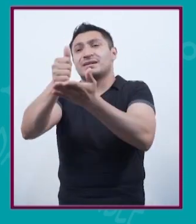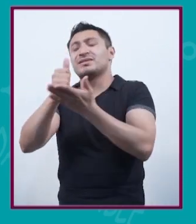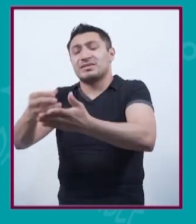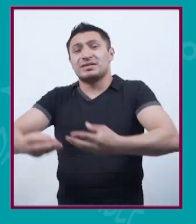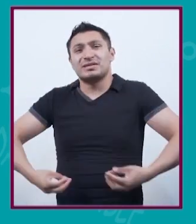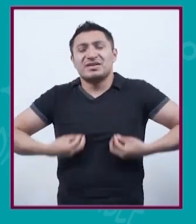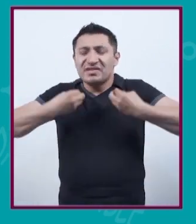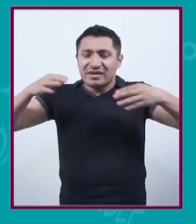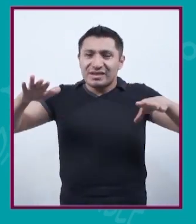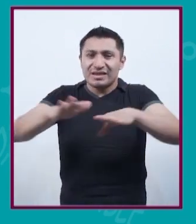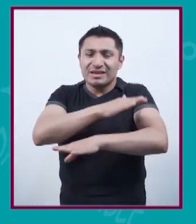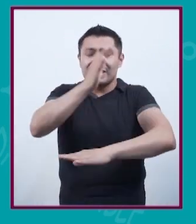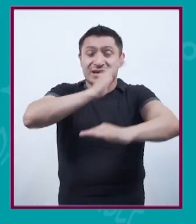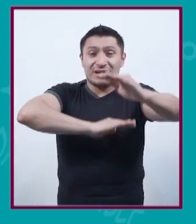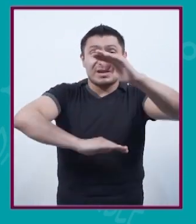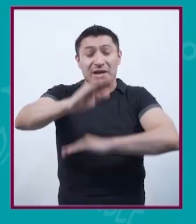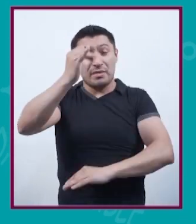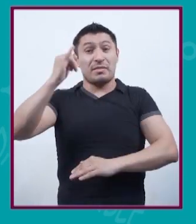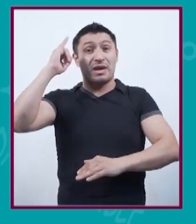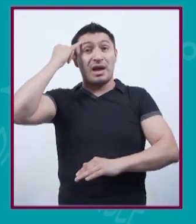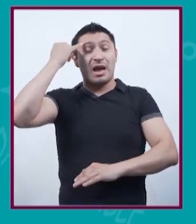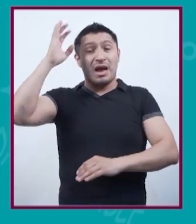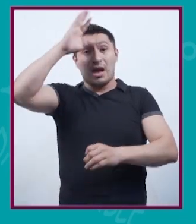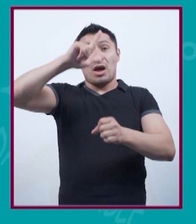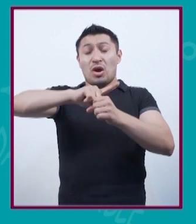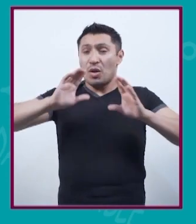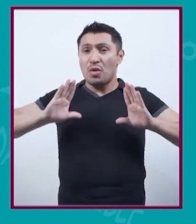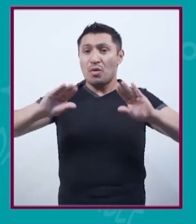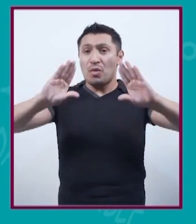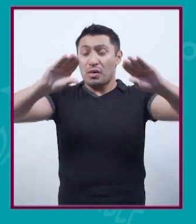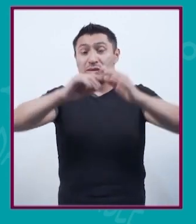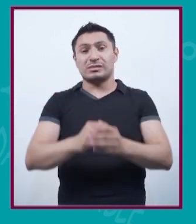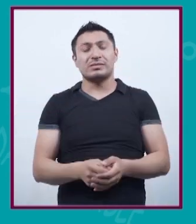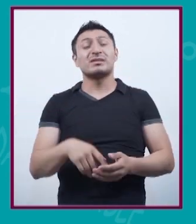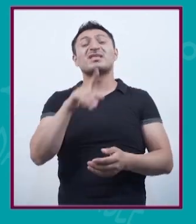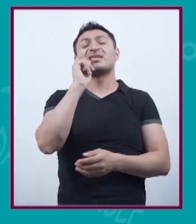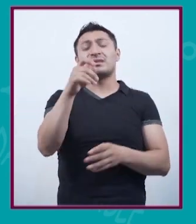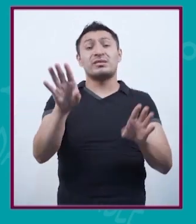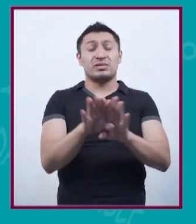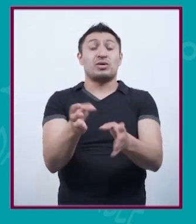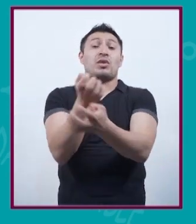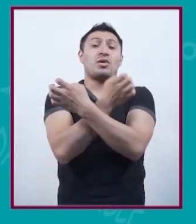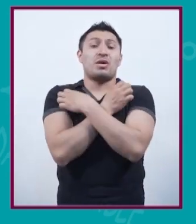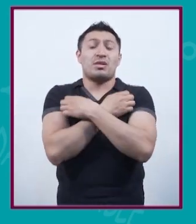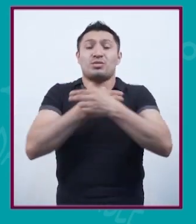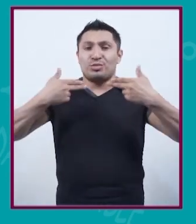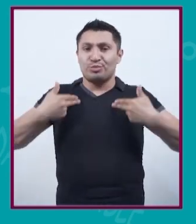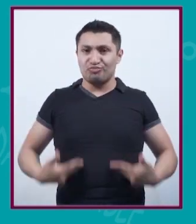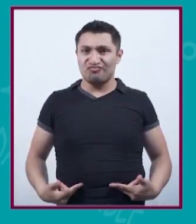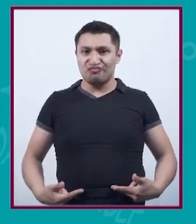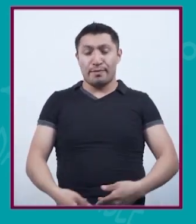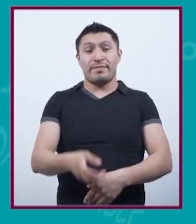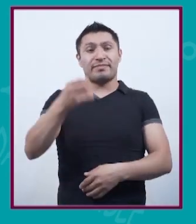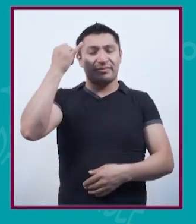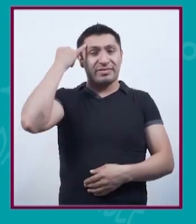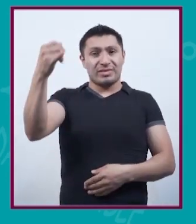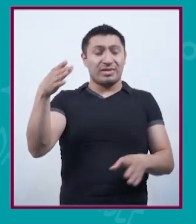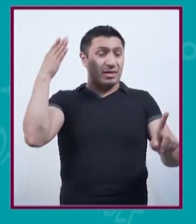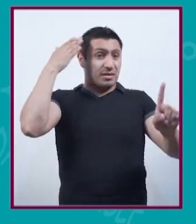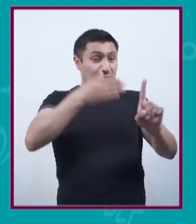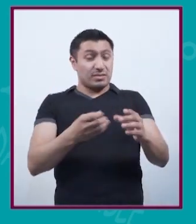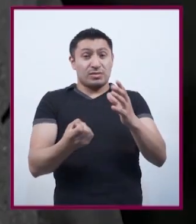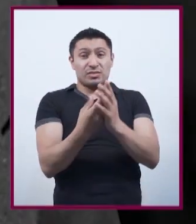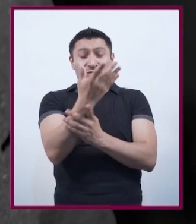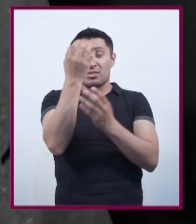se trataba únicamente de enseñar a escribir y a leer, sino de transformar la vida de los campesinos e indígenas mediante